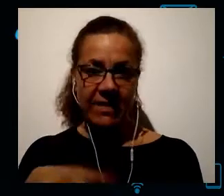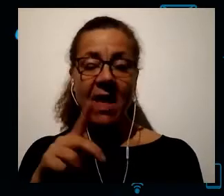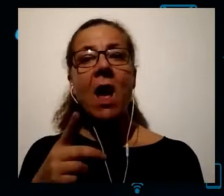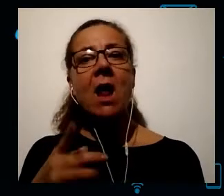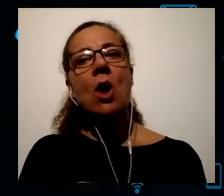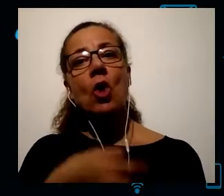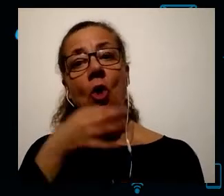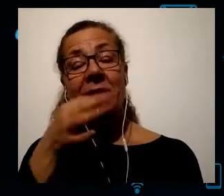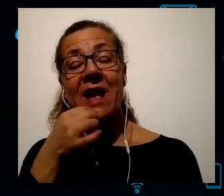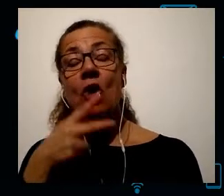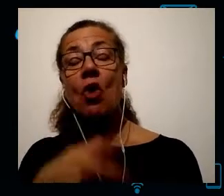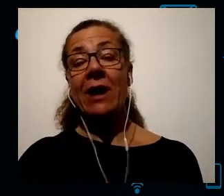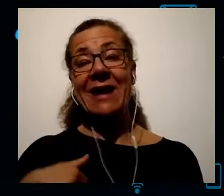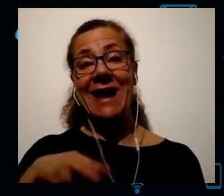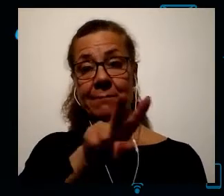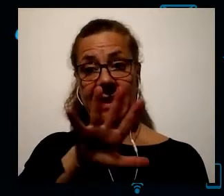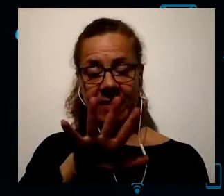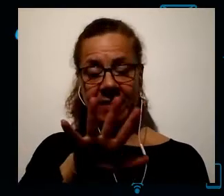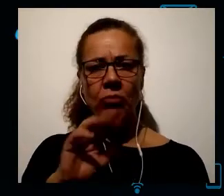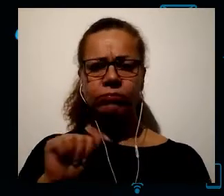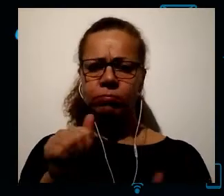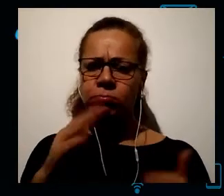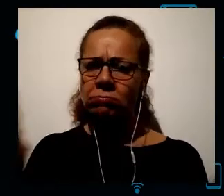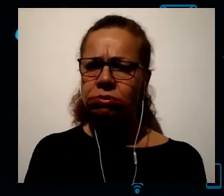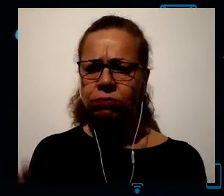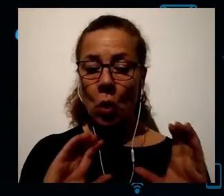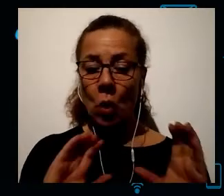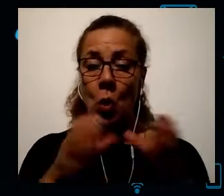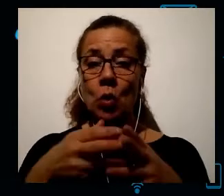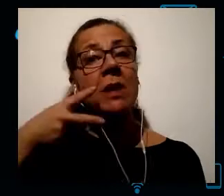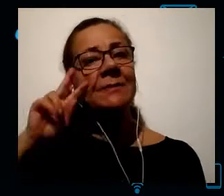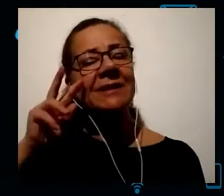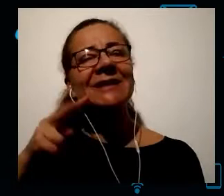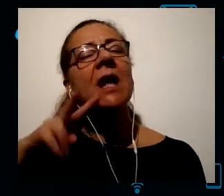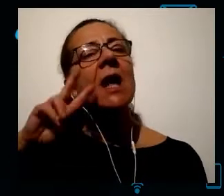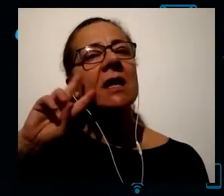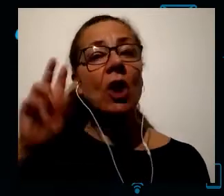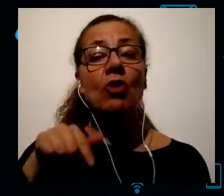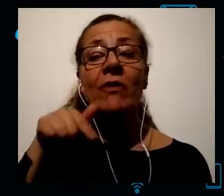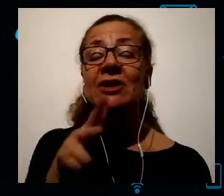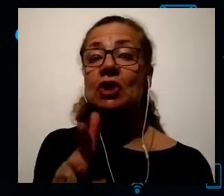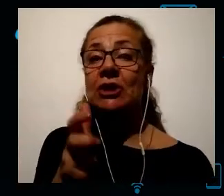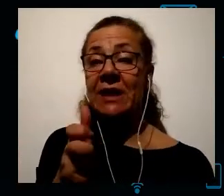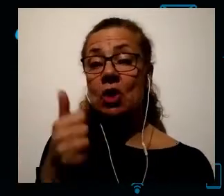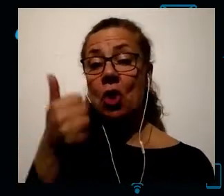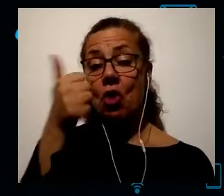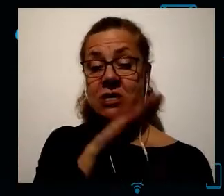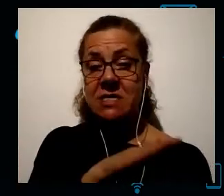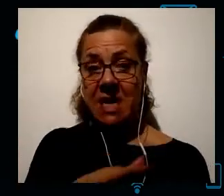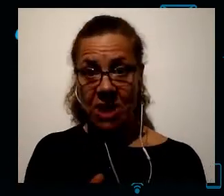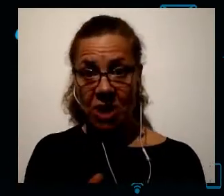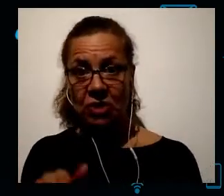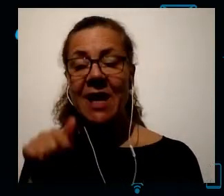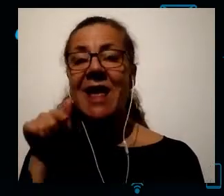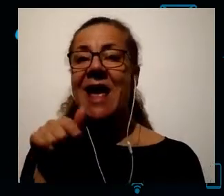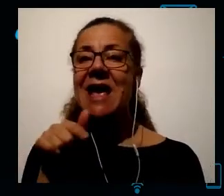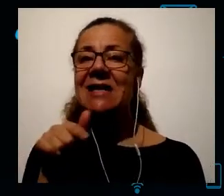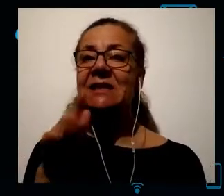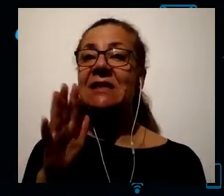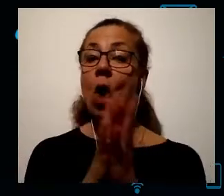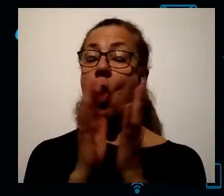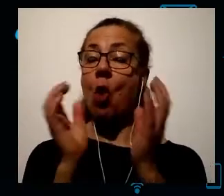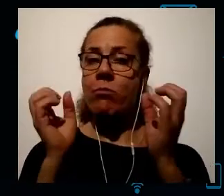general 25 promovido por un grupo de expertos que reconoce que esos derechos de los niños esa convención